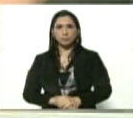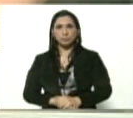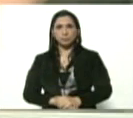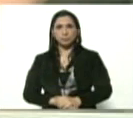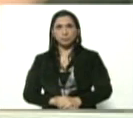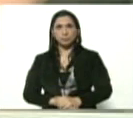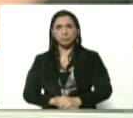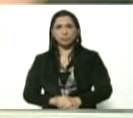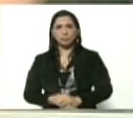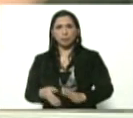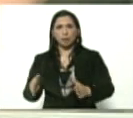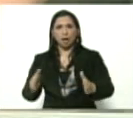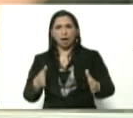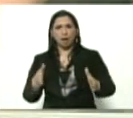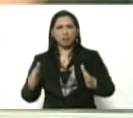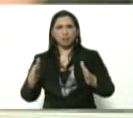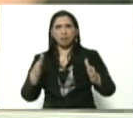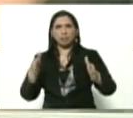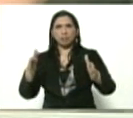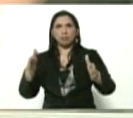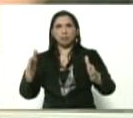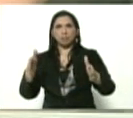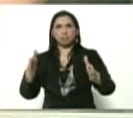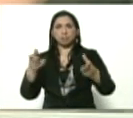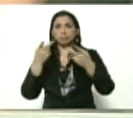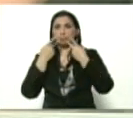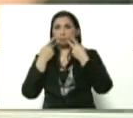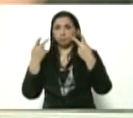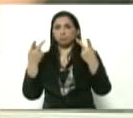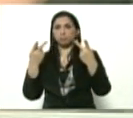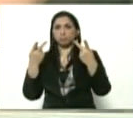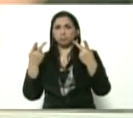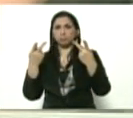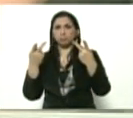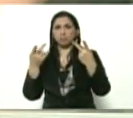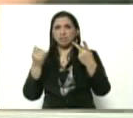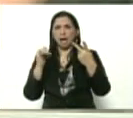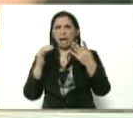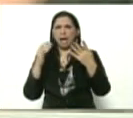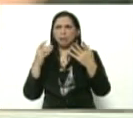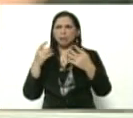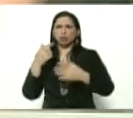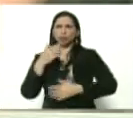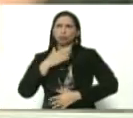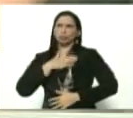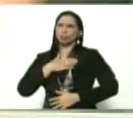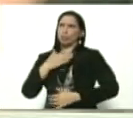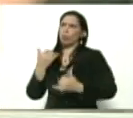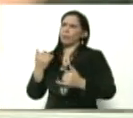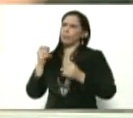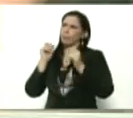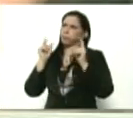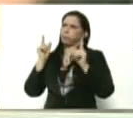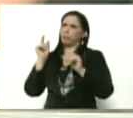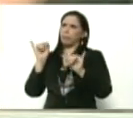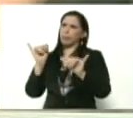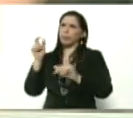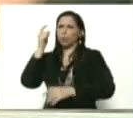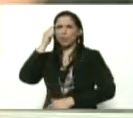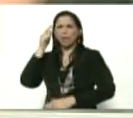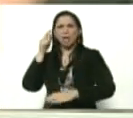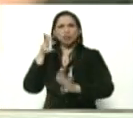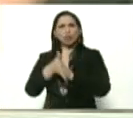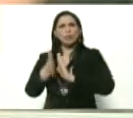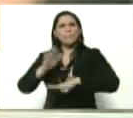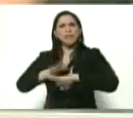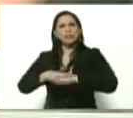por una carretera y declaró que se estaba enterando ese día de lo que había